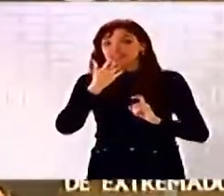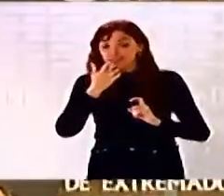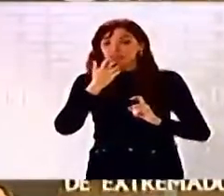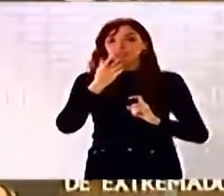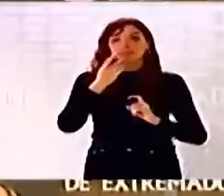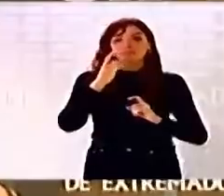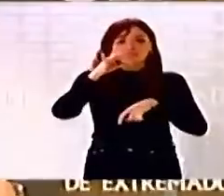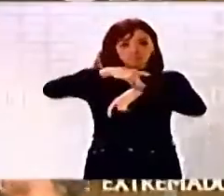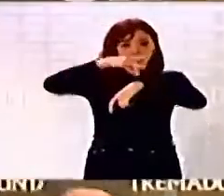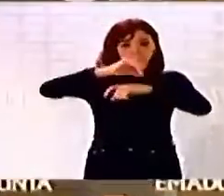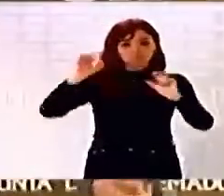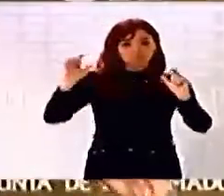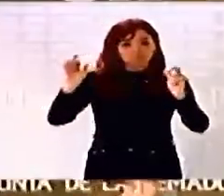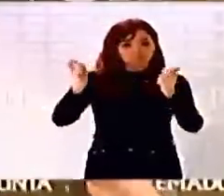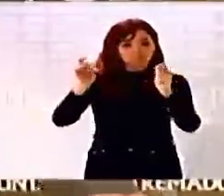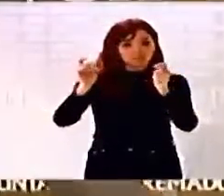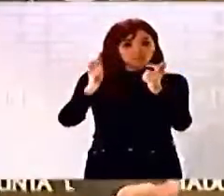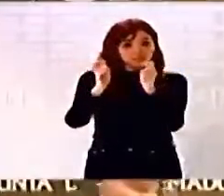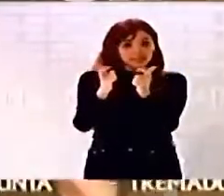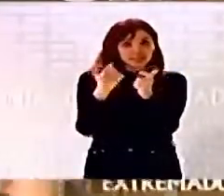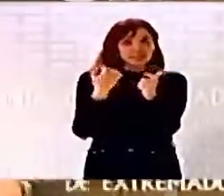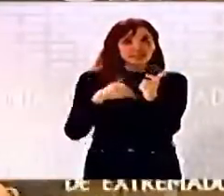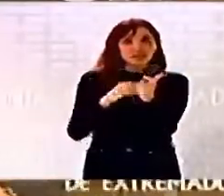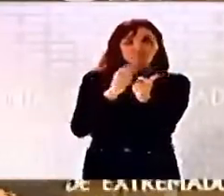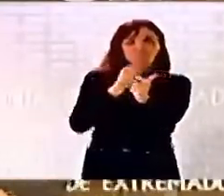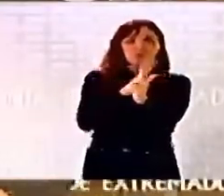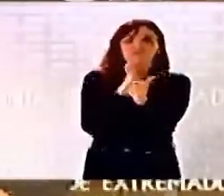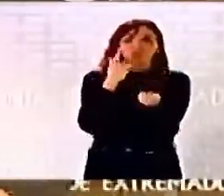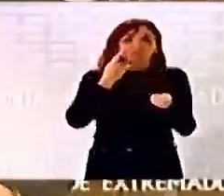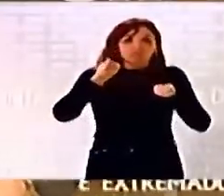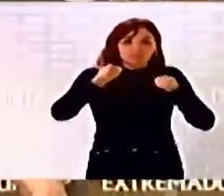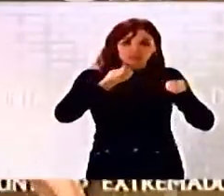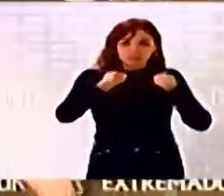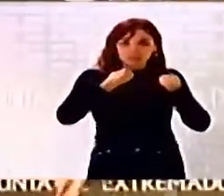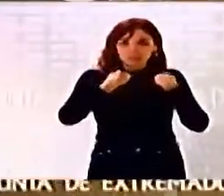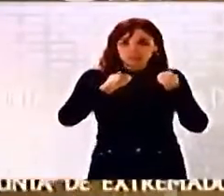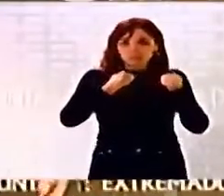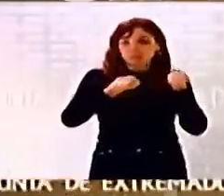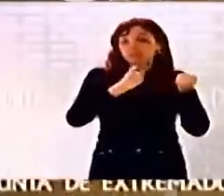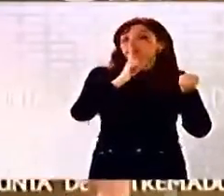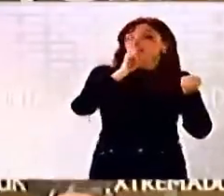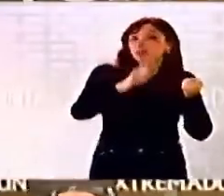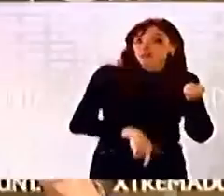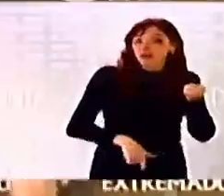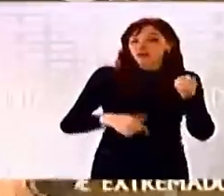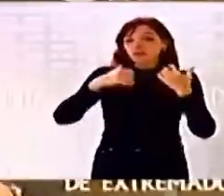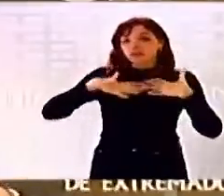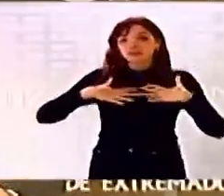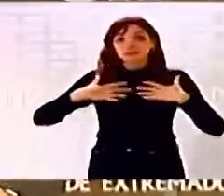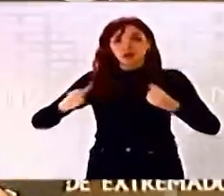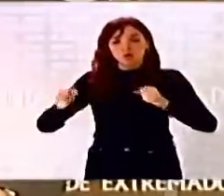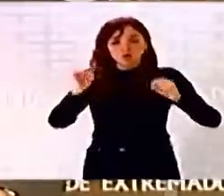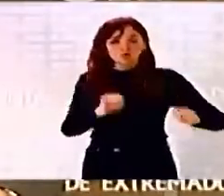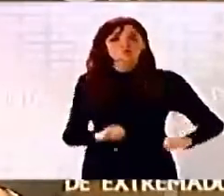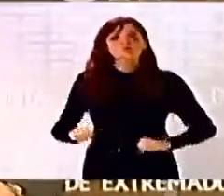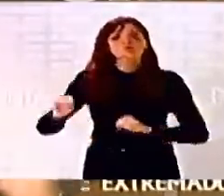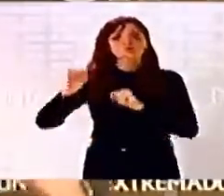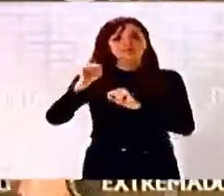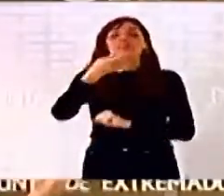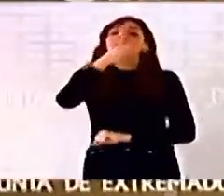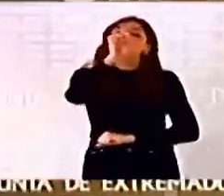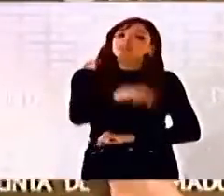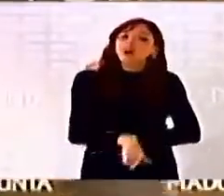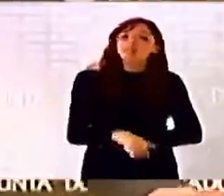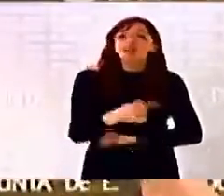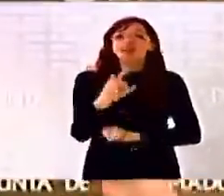poder controlar la infección, para poder proteger la salud, para poder disponer